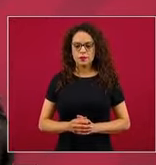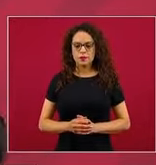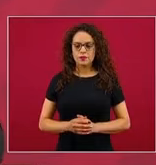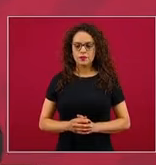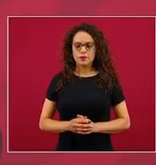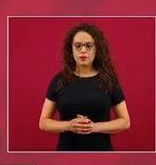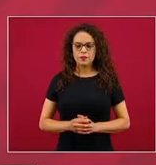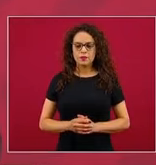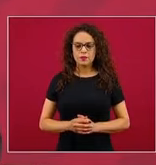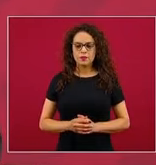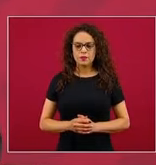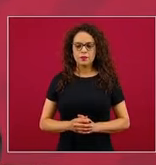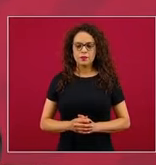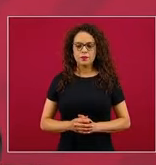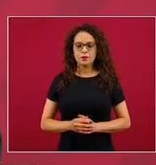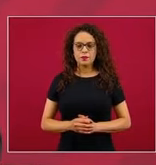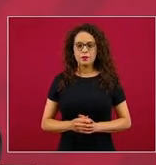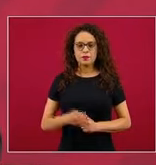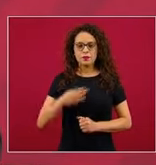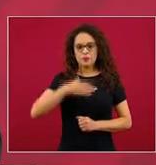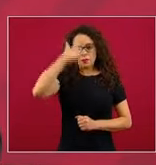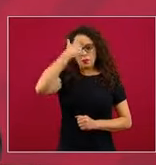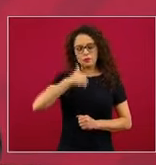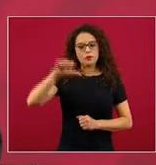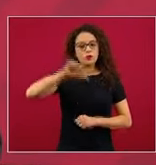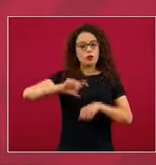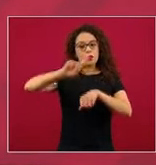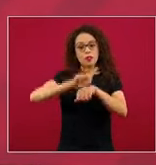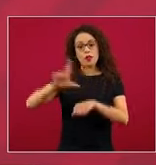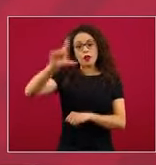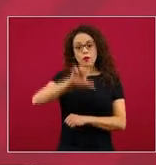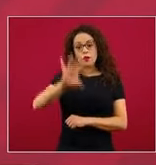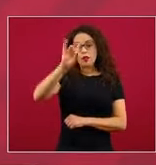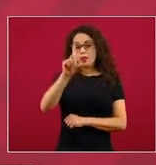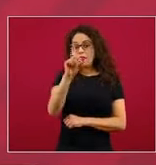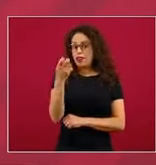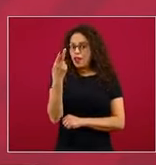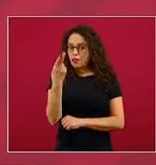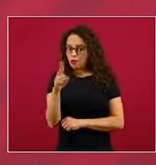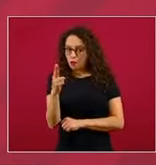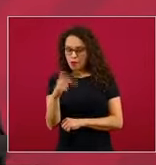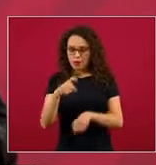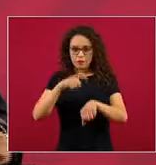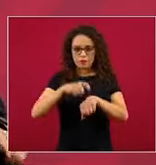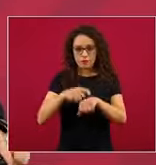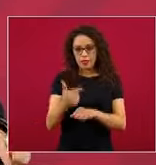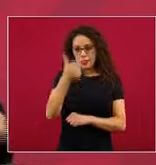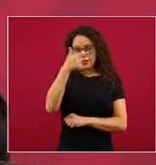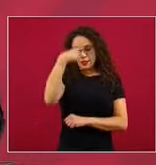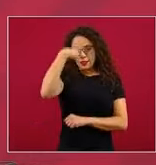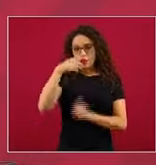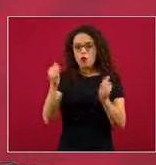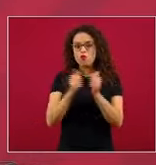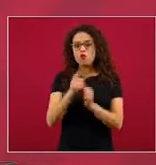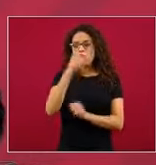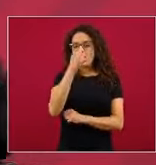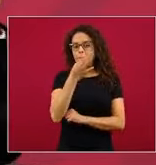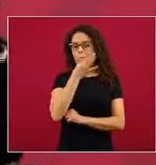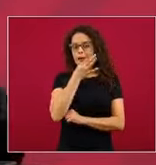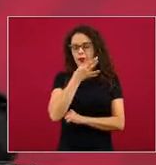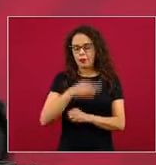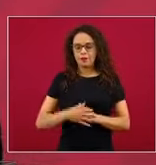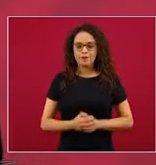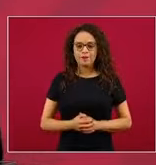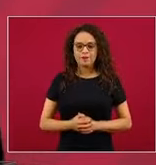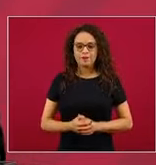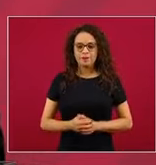Muy buenas noches. Hoy es lunes, es 30 de noviembre, son las 19:01 y